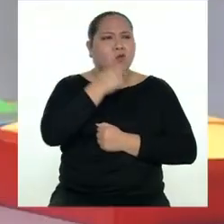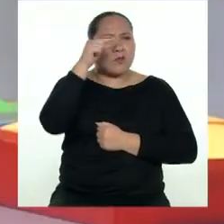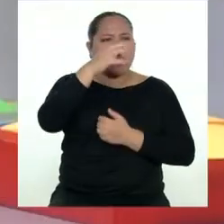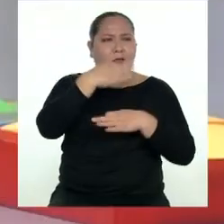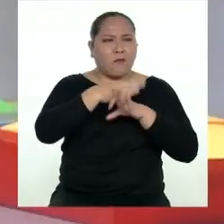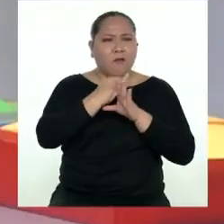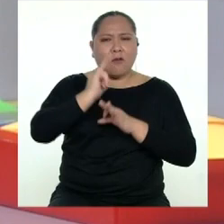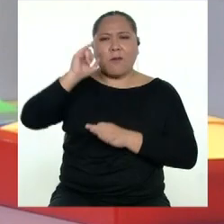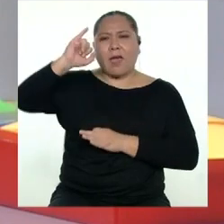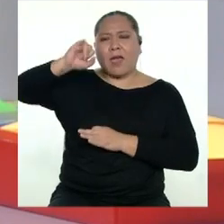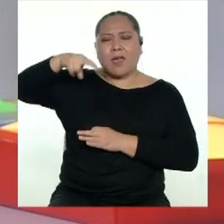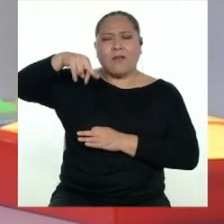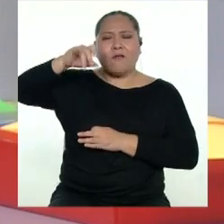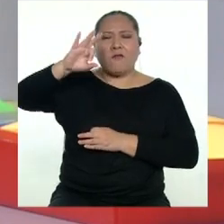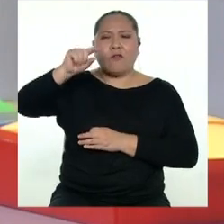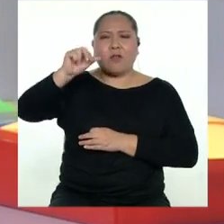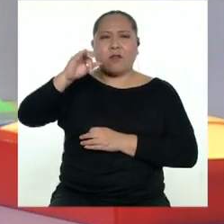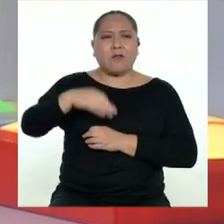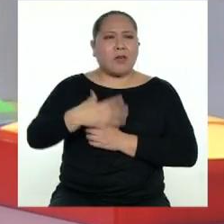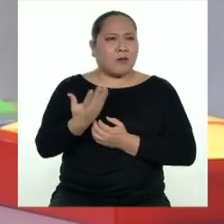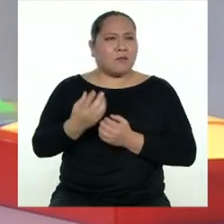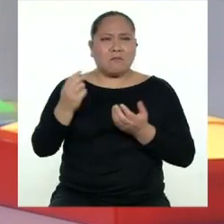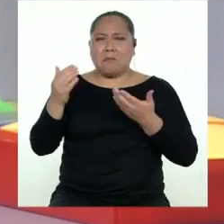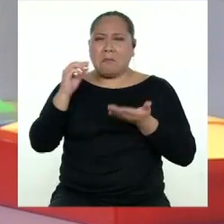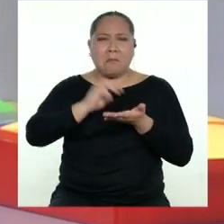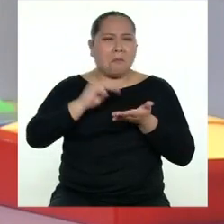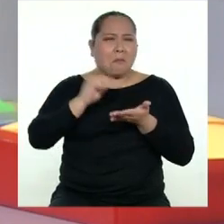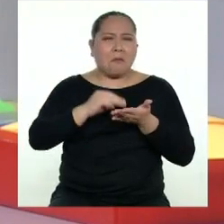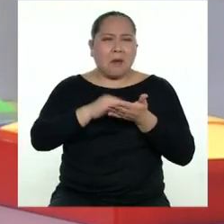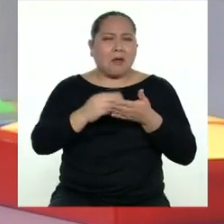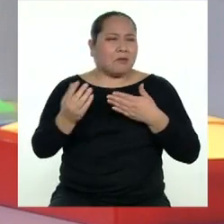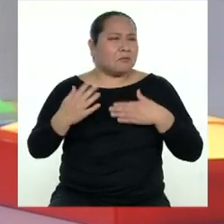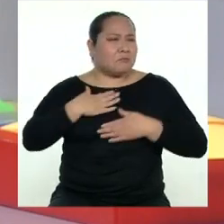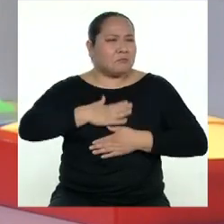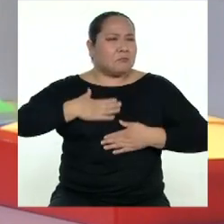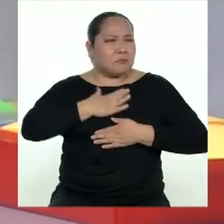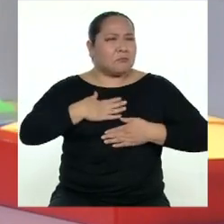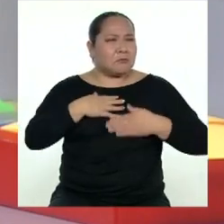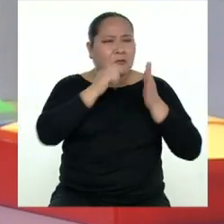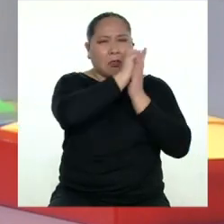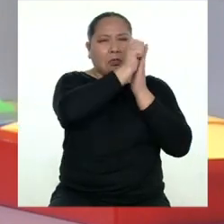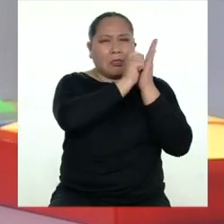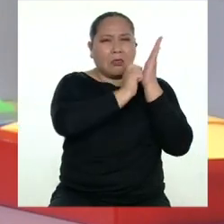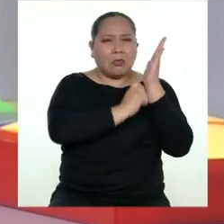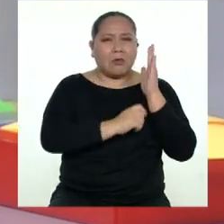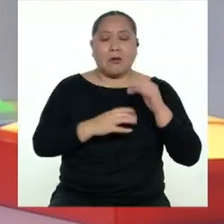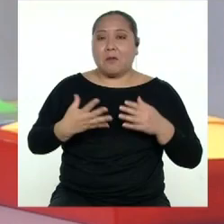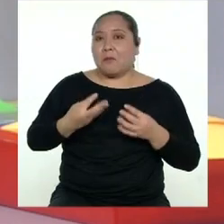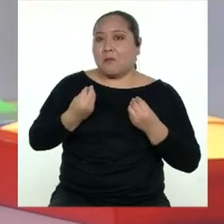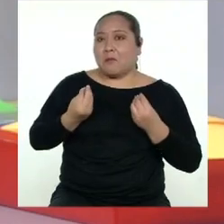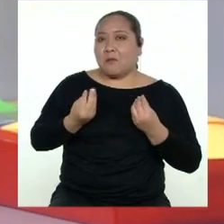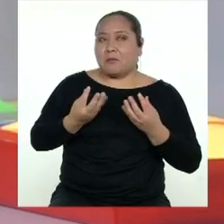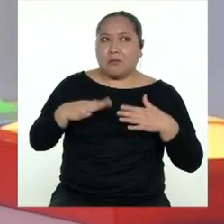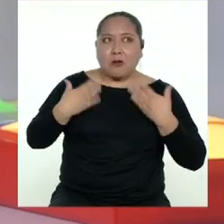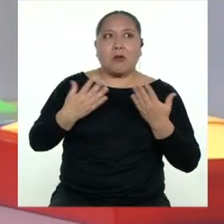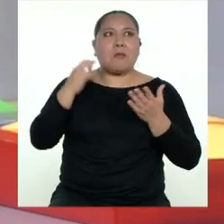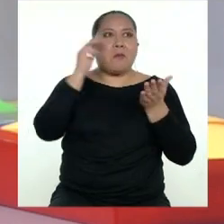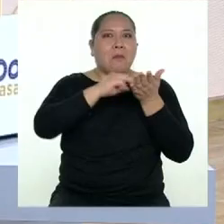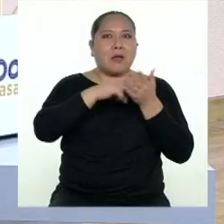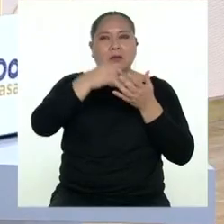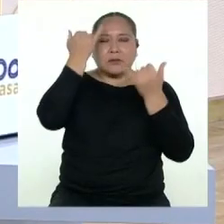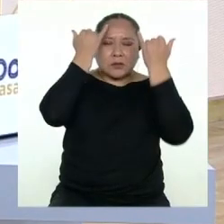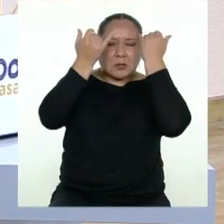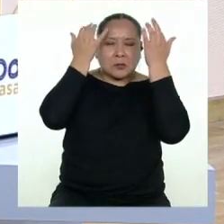formato de la infografía, Rodrigo. Es mucho más divertido que un texto regular. Podemos ponernos mucho más